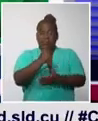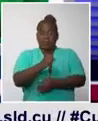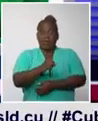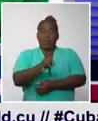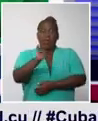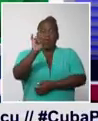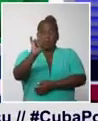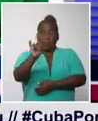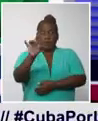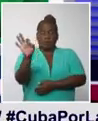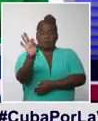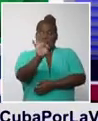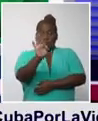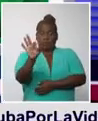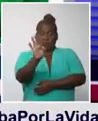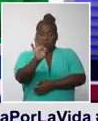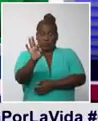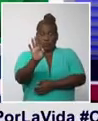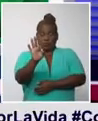988